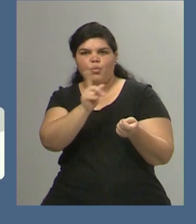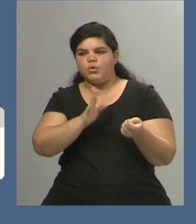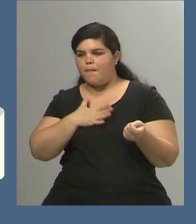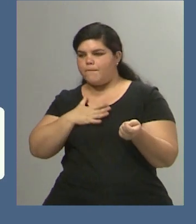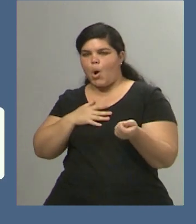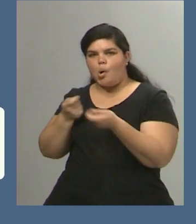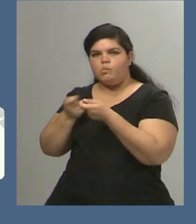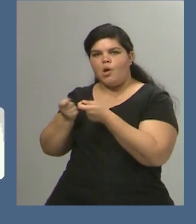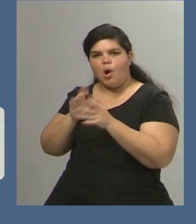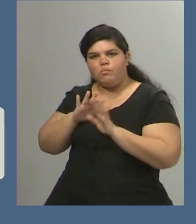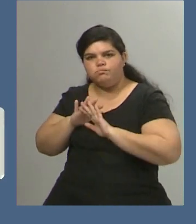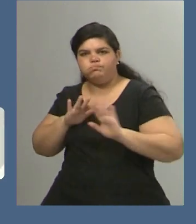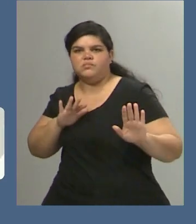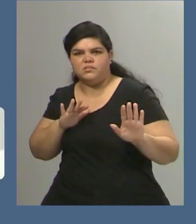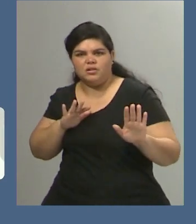tener esa actitud?